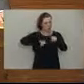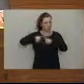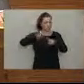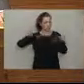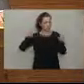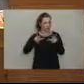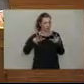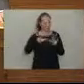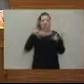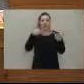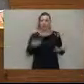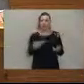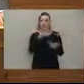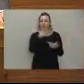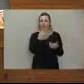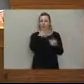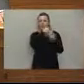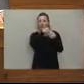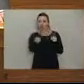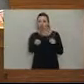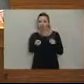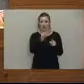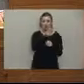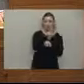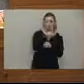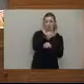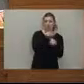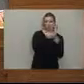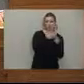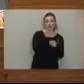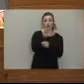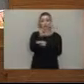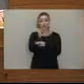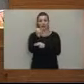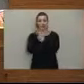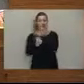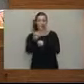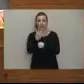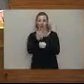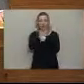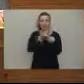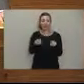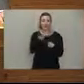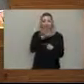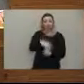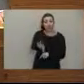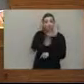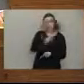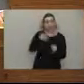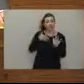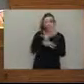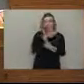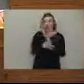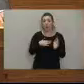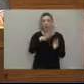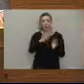la distinta magnitud que tienen las instituciones políticas y las instituciones económicas. Y si no entendemos esto, podemos hacer alusiones